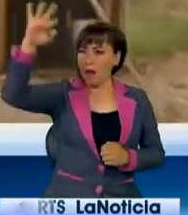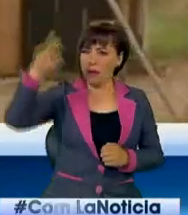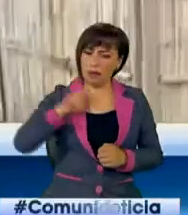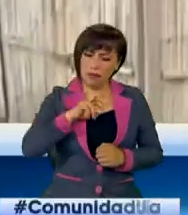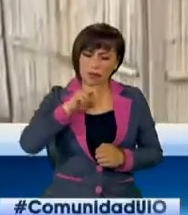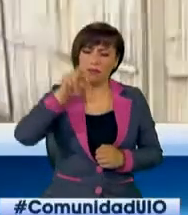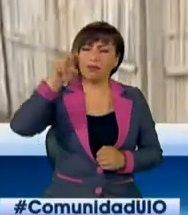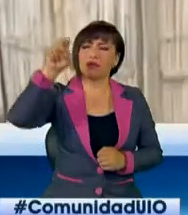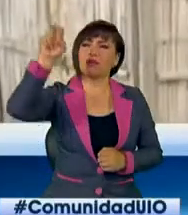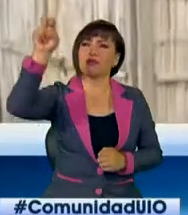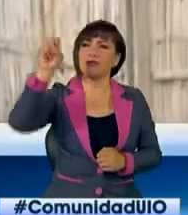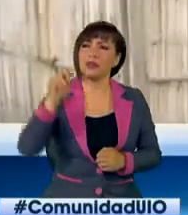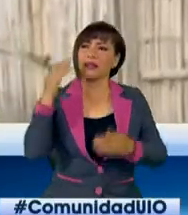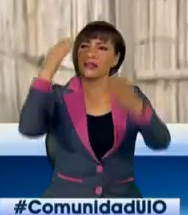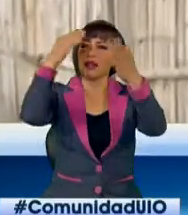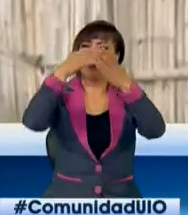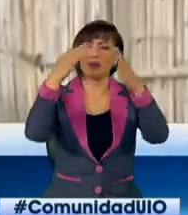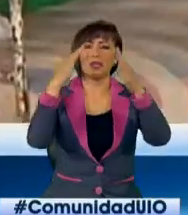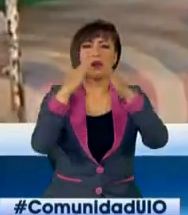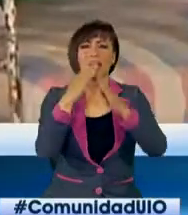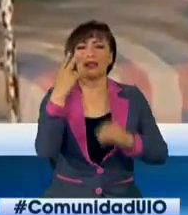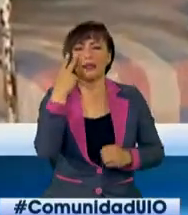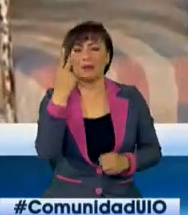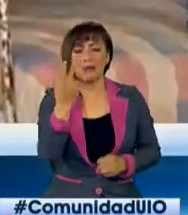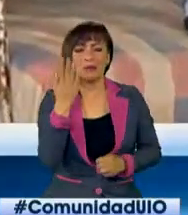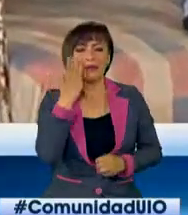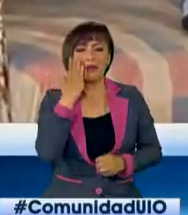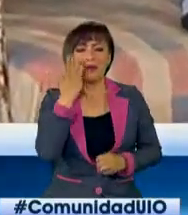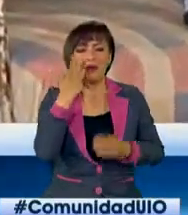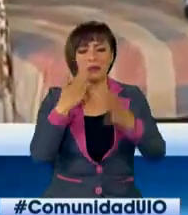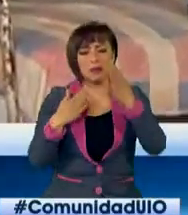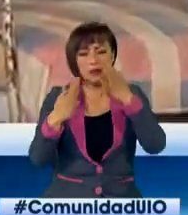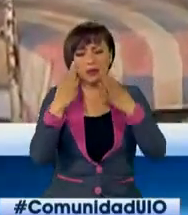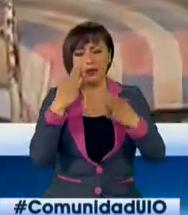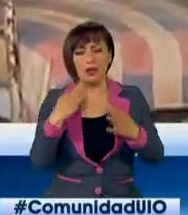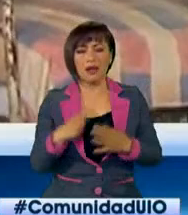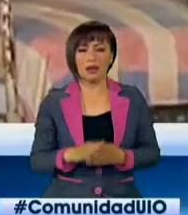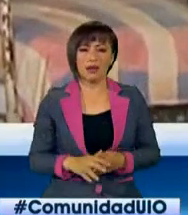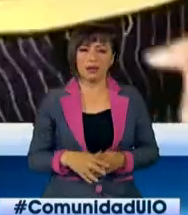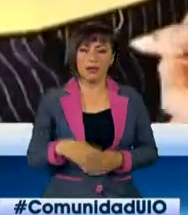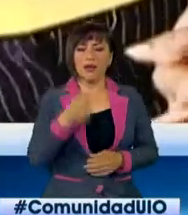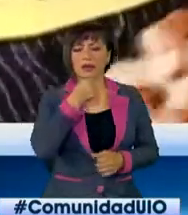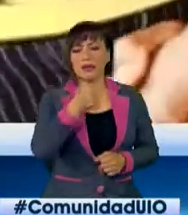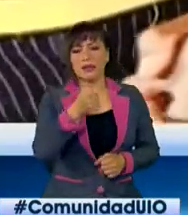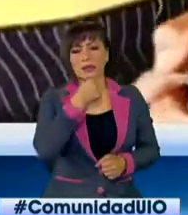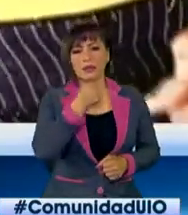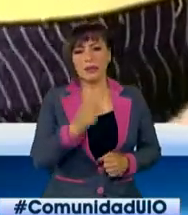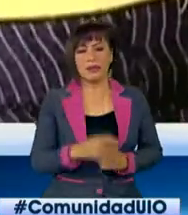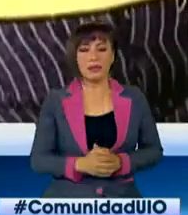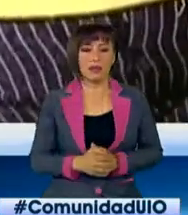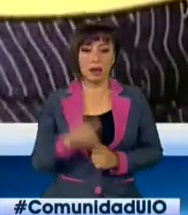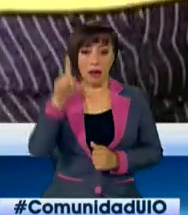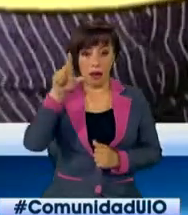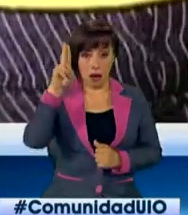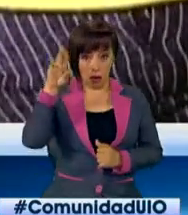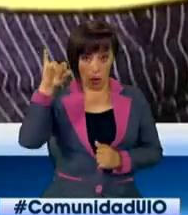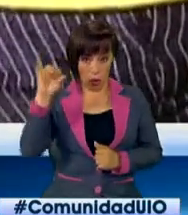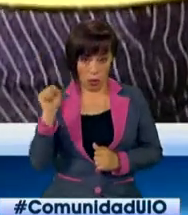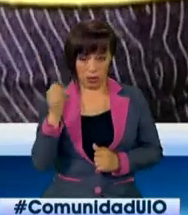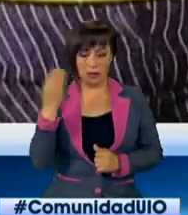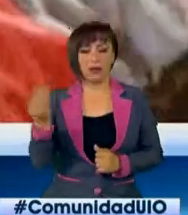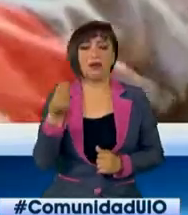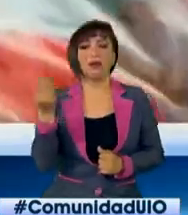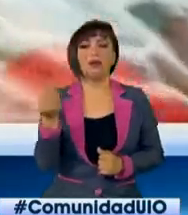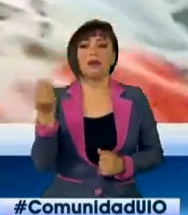casa, donde un entorno de llanto y dolor nos acompañó durante toda la entrevista. Y es que Luis, de tan solo 16